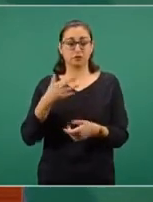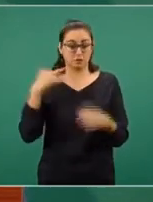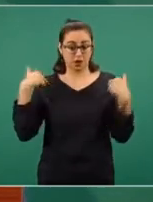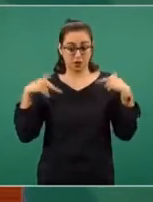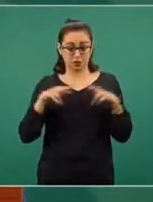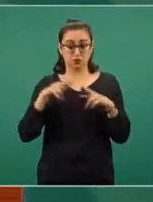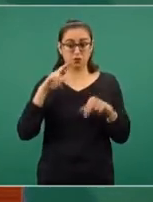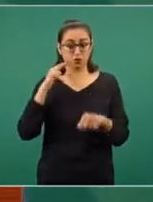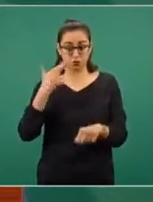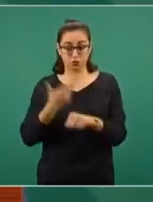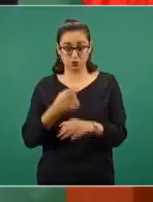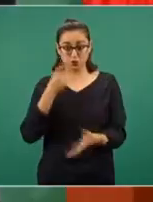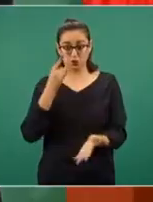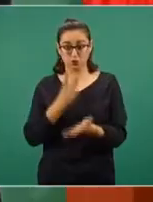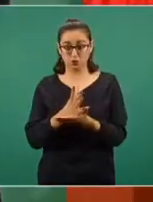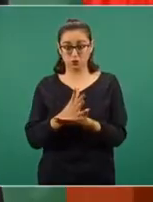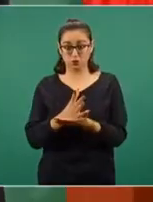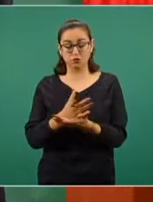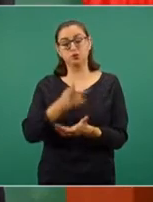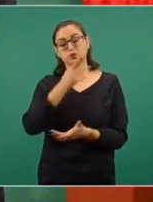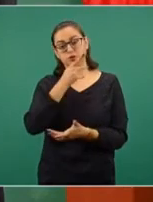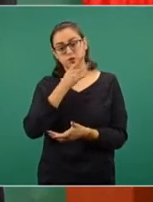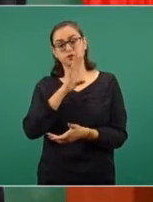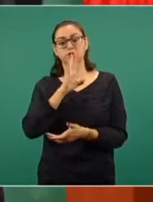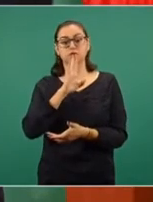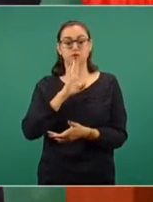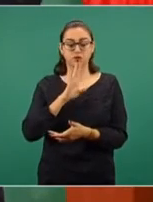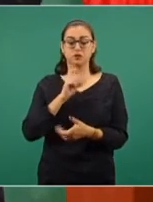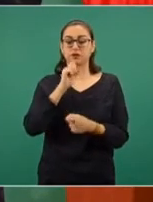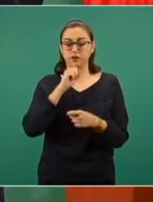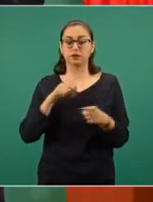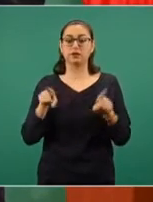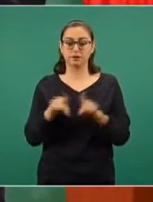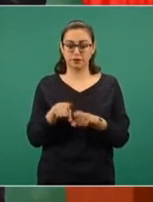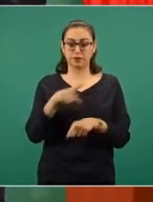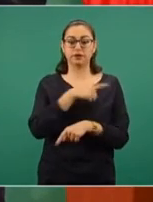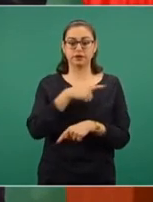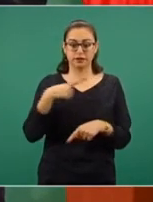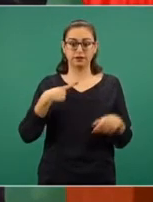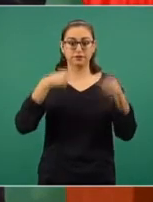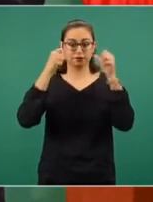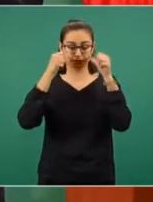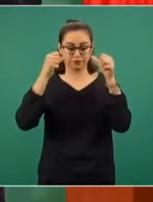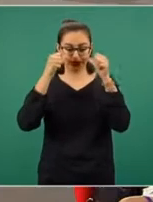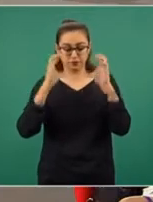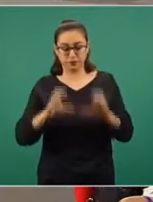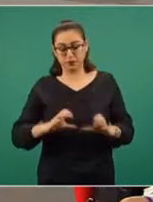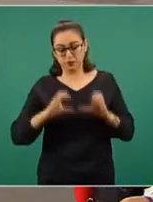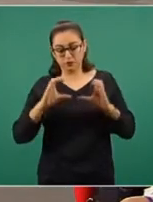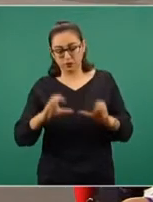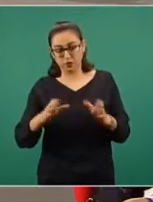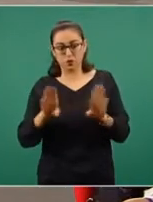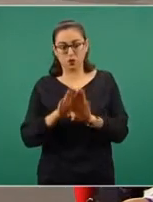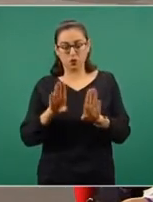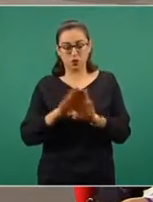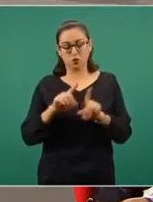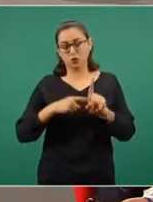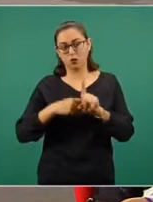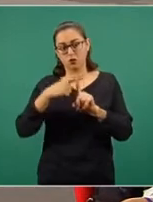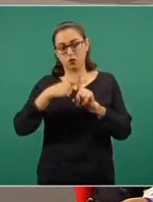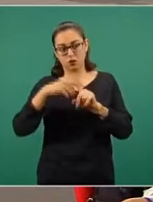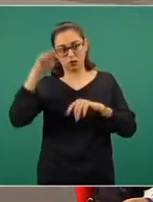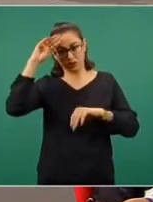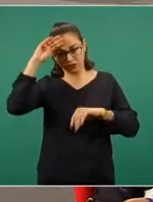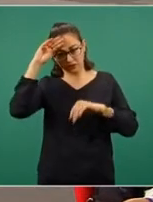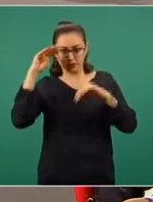padres de familia tienen que tener todos los cuidados con sus pequeñitos desde que salen de casa, de que les tomen la temperatura, de que le lleven